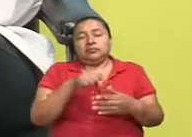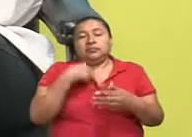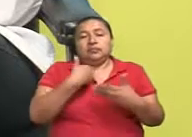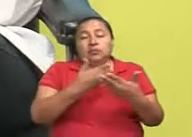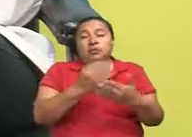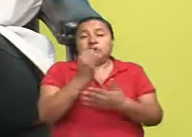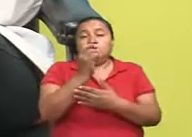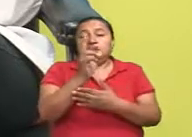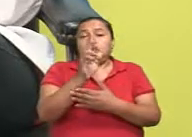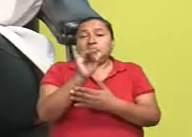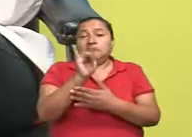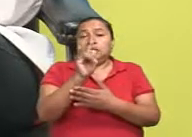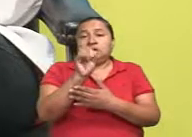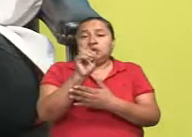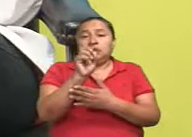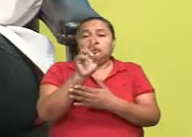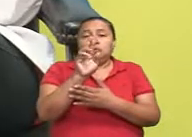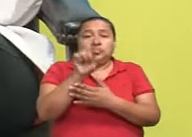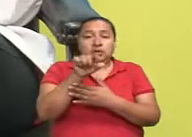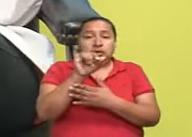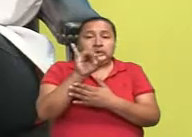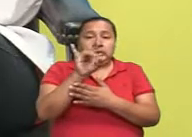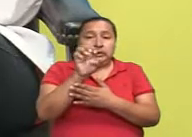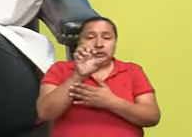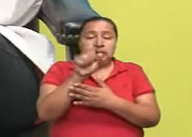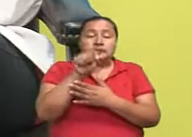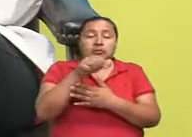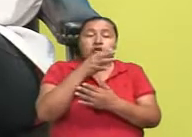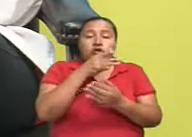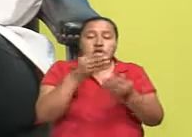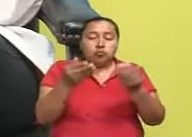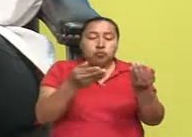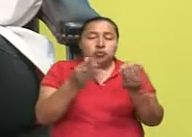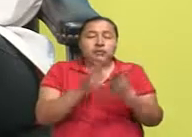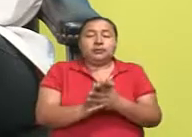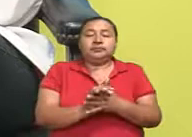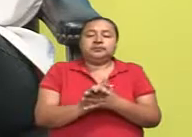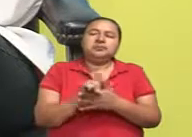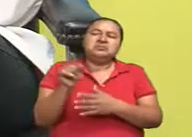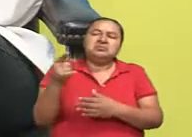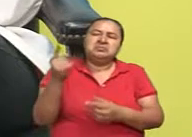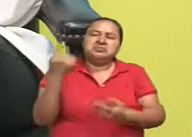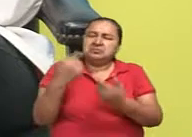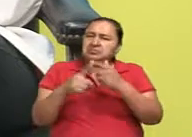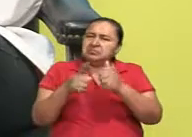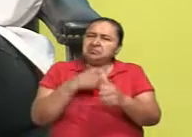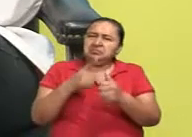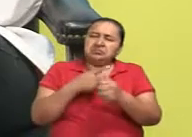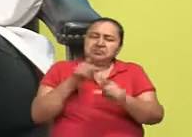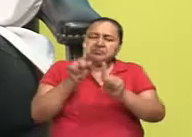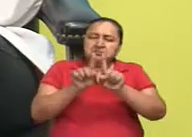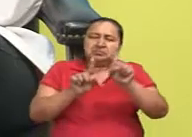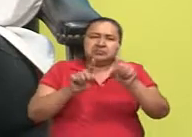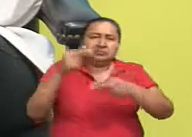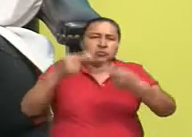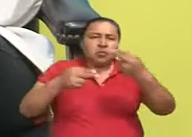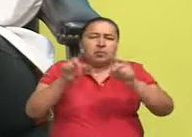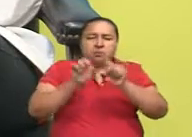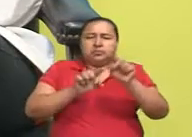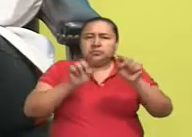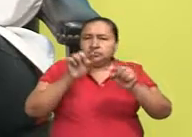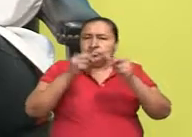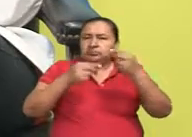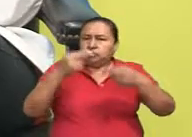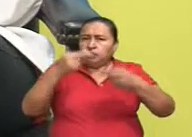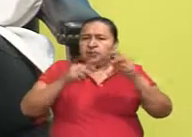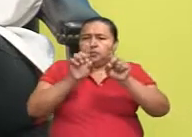una malformación muy común en los niños recién nacidos. ¿Cuáles son las estadísticas principalmente, doctora? Antes de hablar de lleno en este